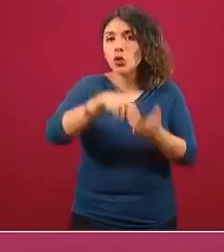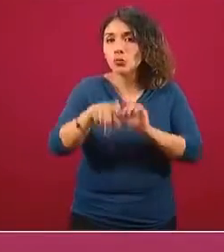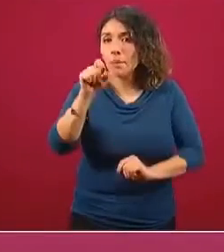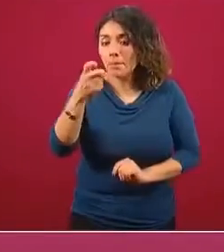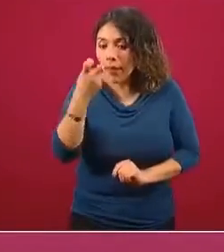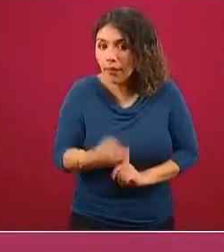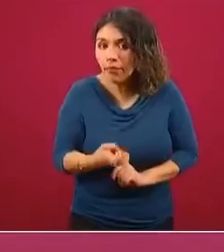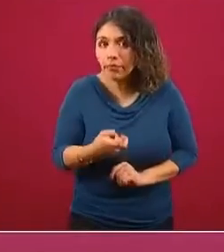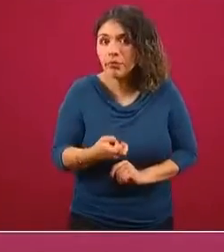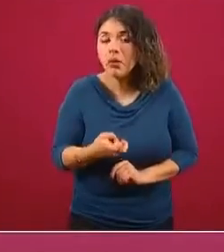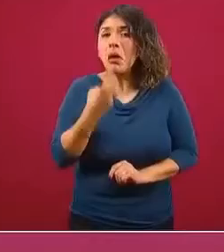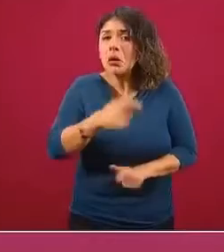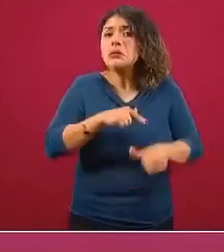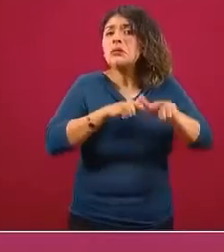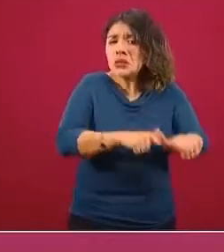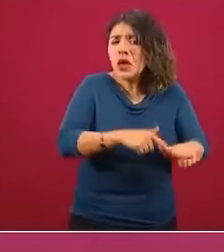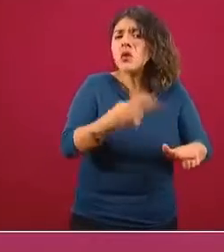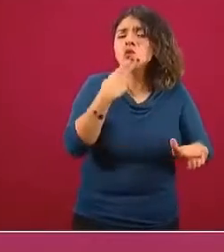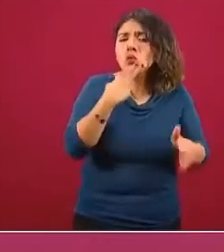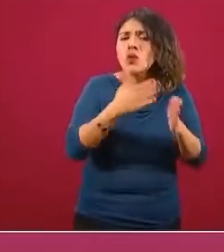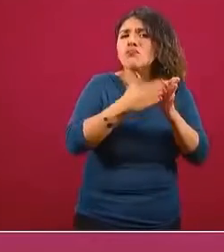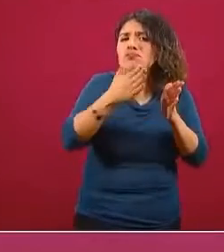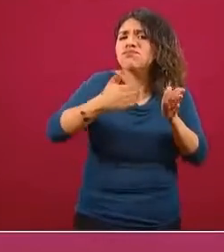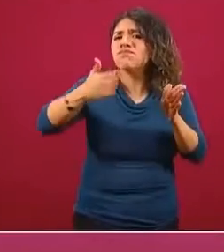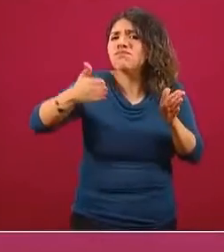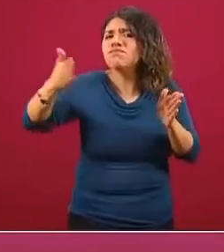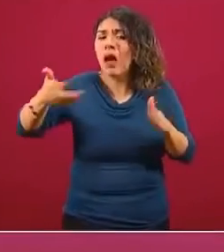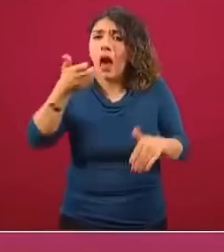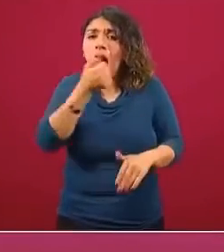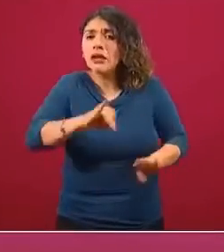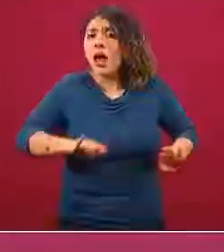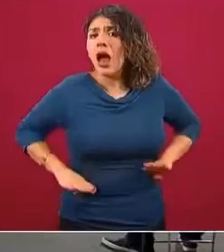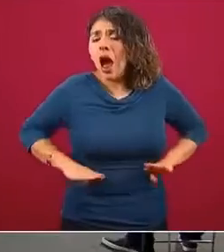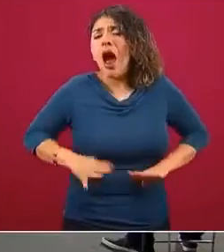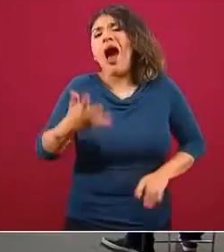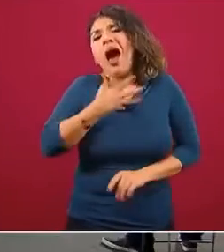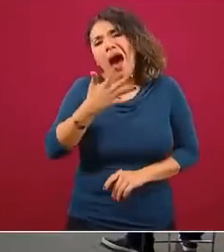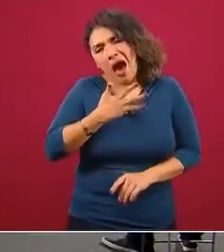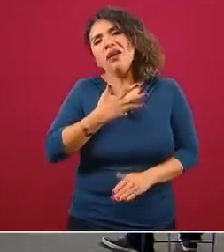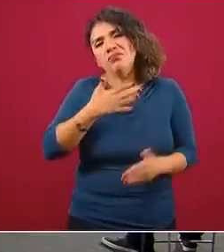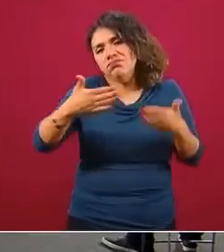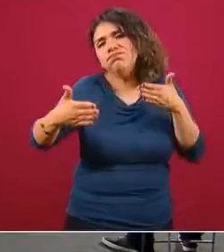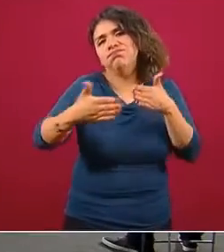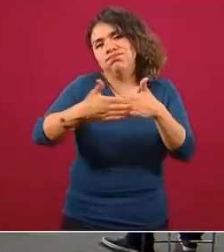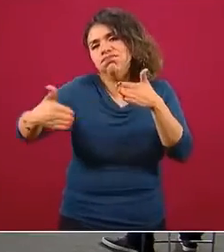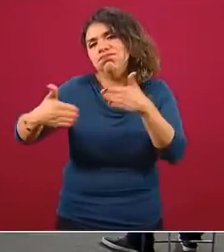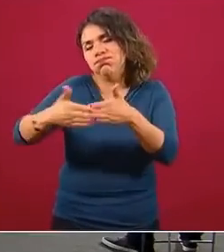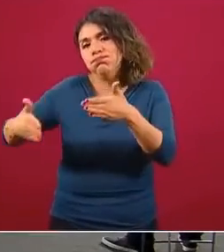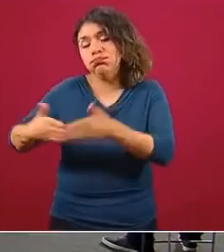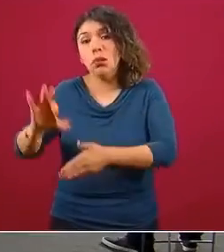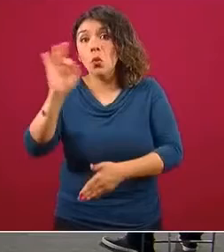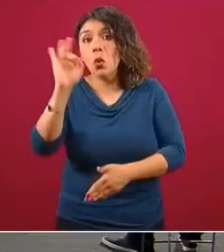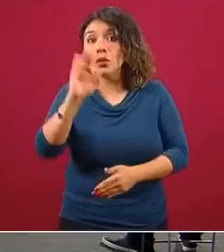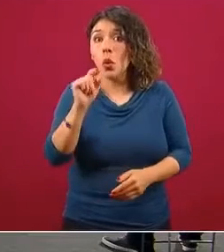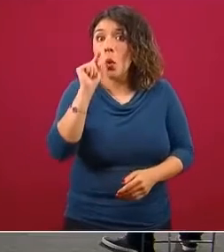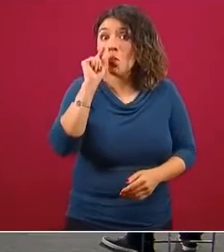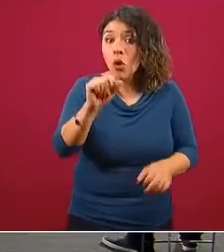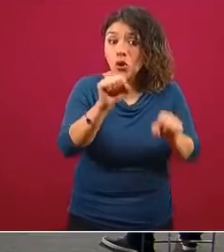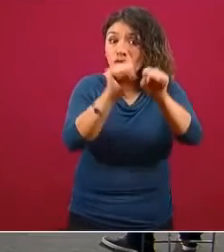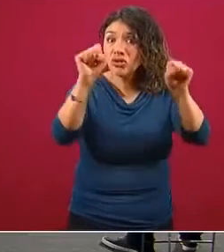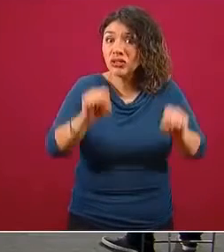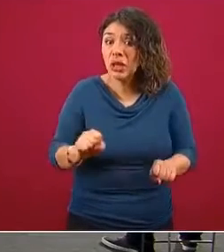2020 y se ha seguido utilizando. Esta práctica tiene sus límites. Cuando son relativamente pocos